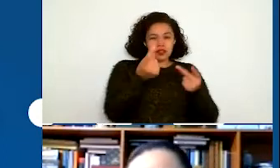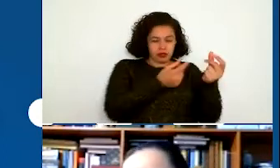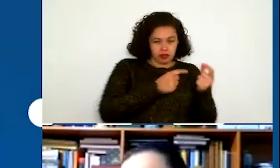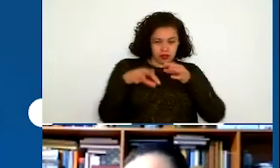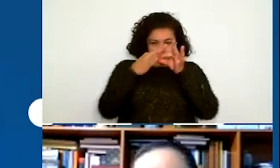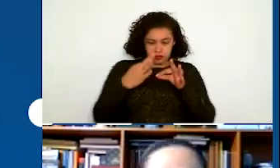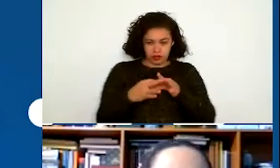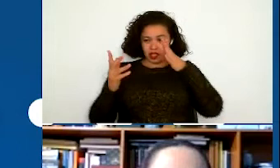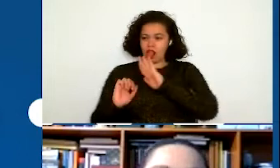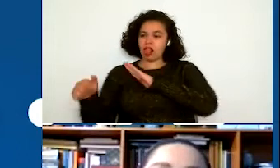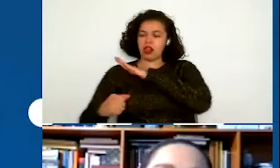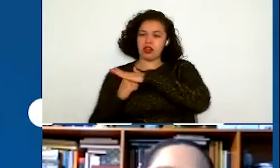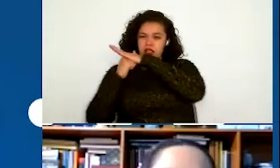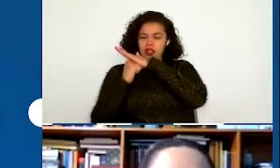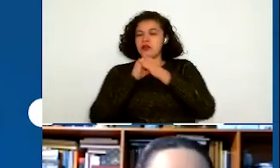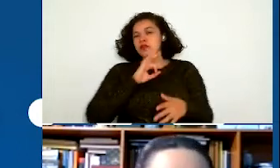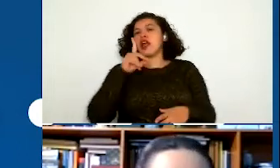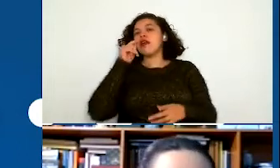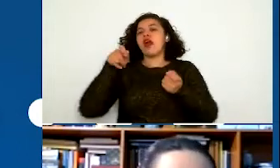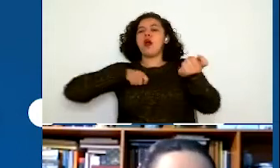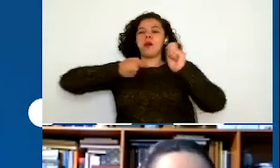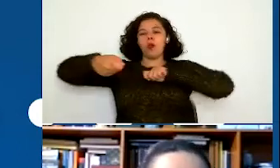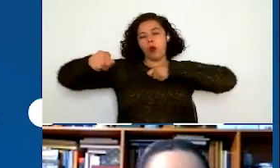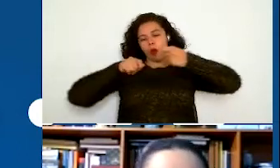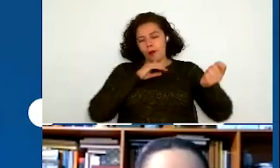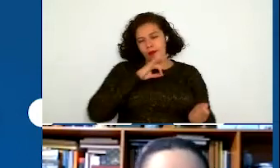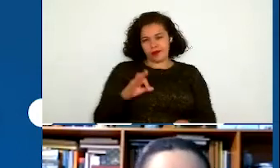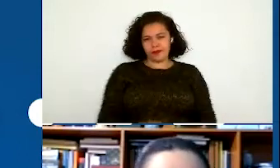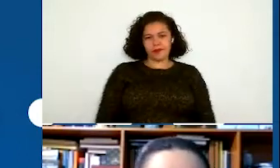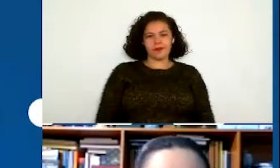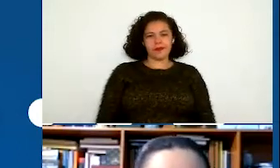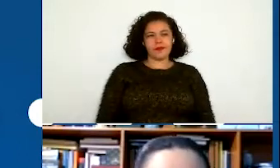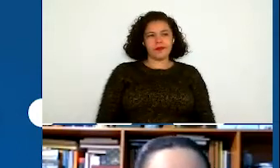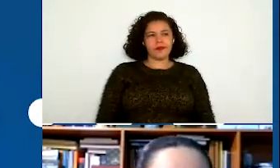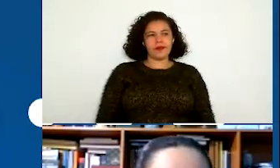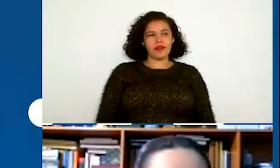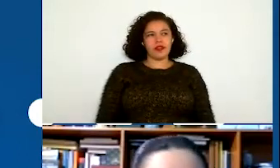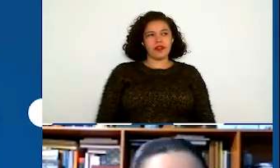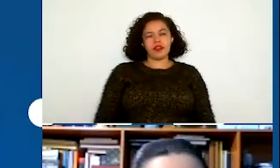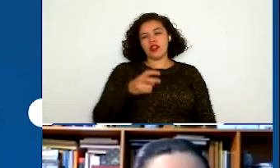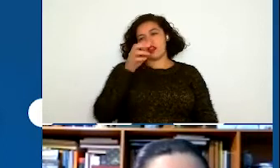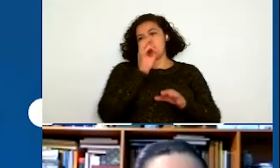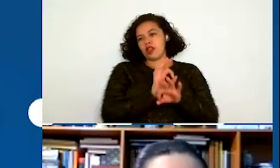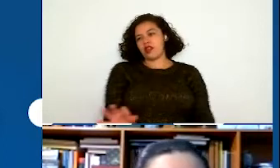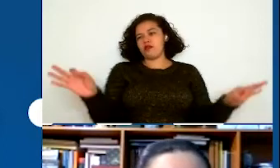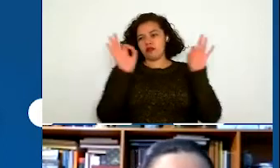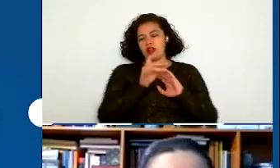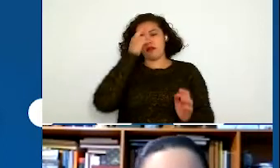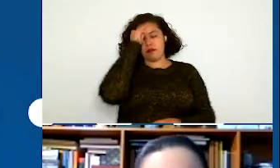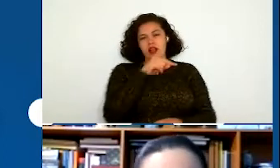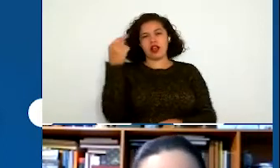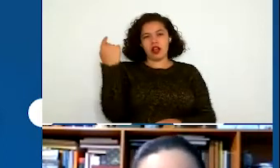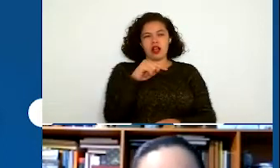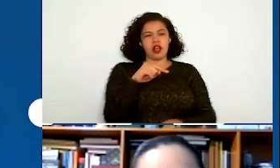es sostenible, por lo que ya veíamos, y es flexible. Esto también es importante en el sentido de que no siempre,